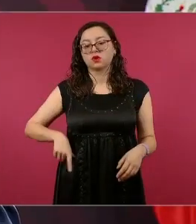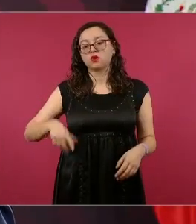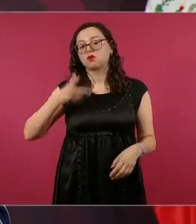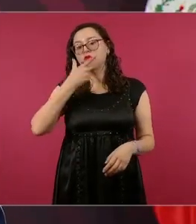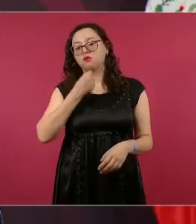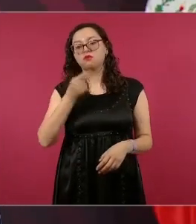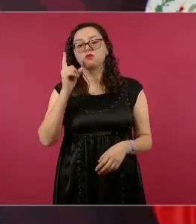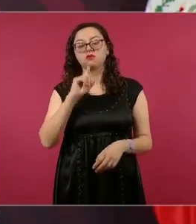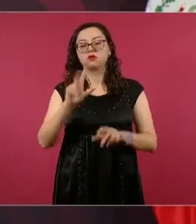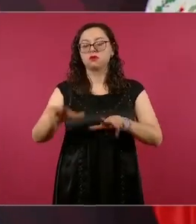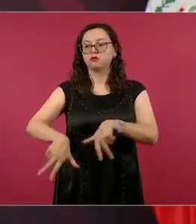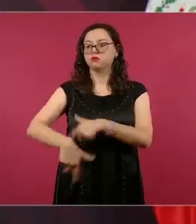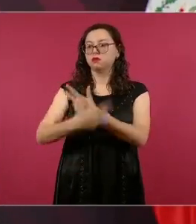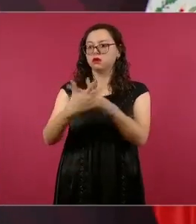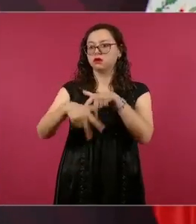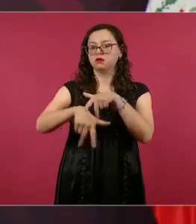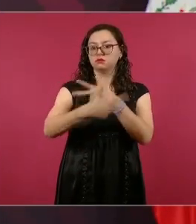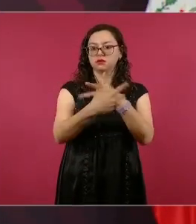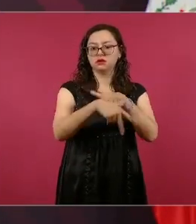los gobernadores,